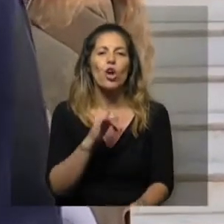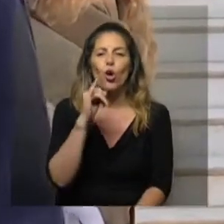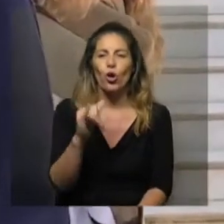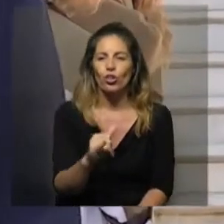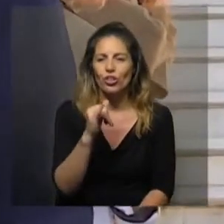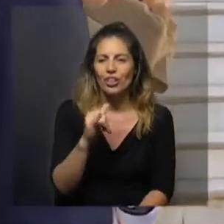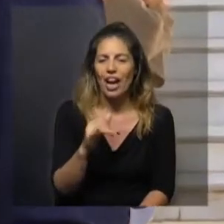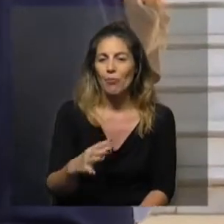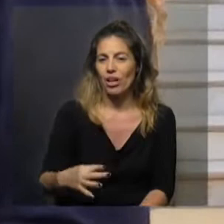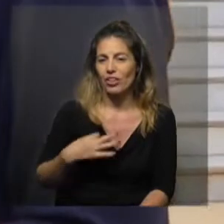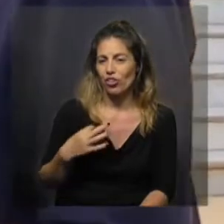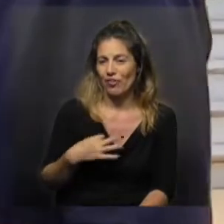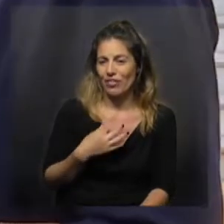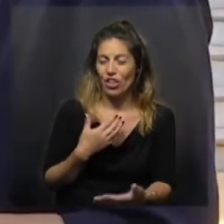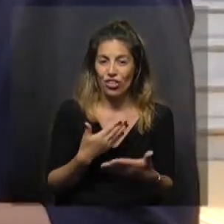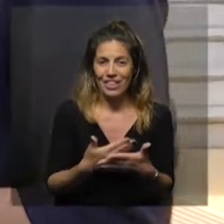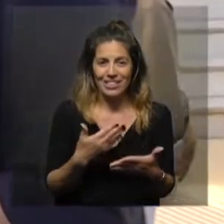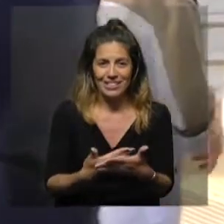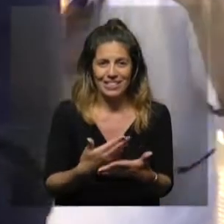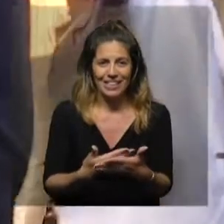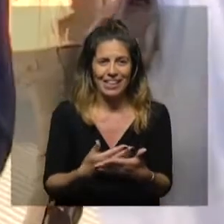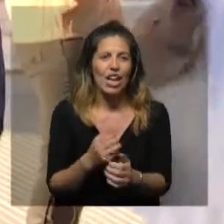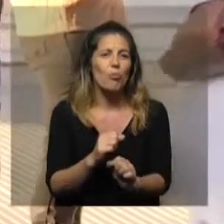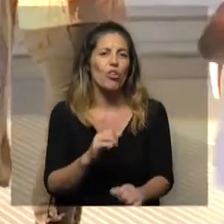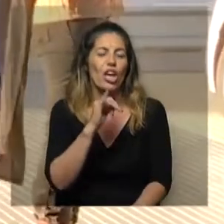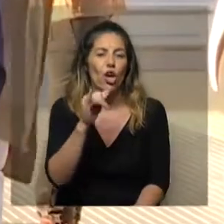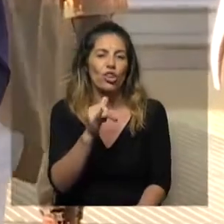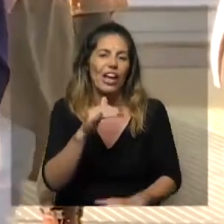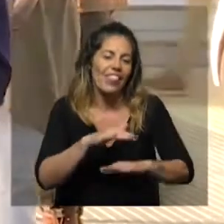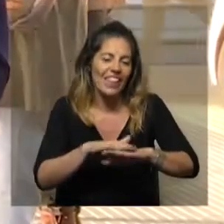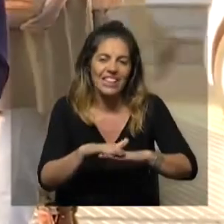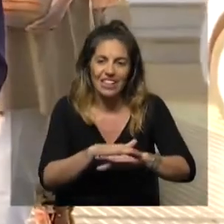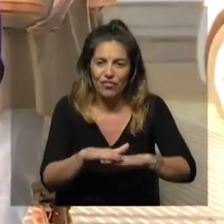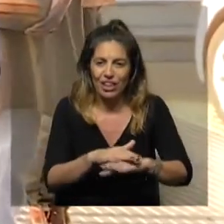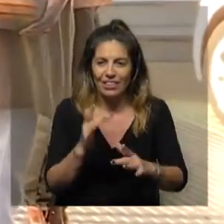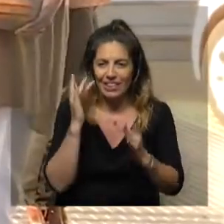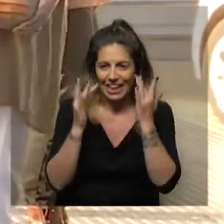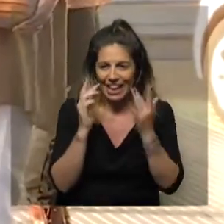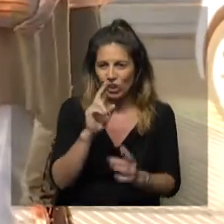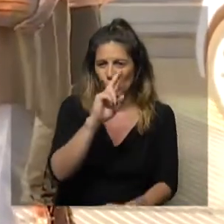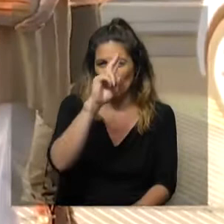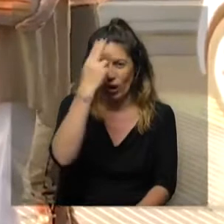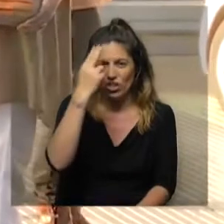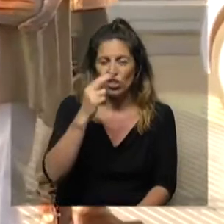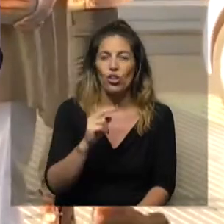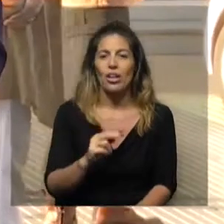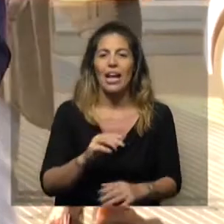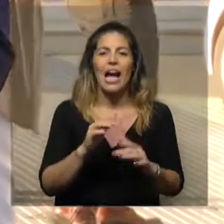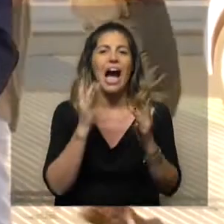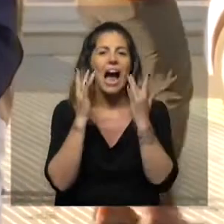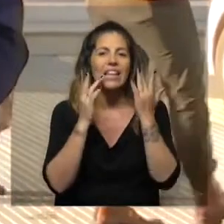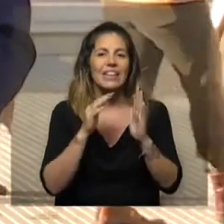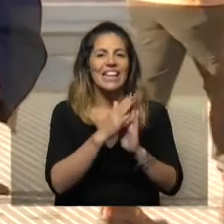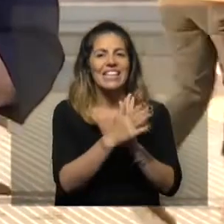tan de cerca el que nos podés decir del nivel de El arte de uruguayo del arte nacional